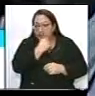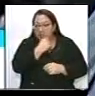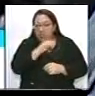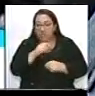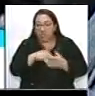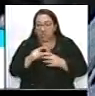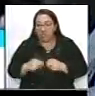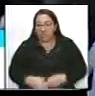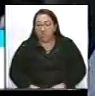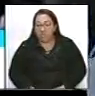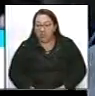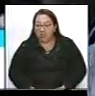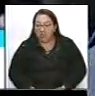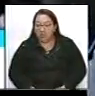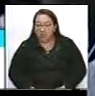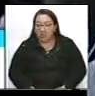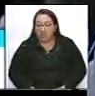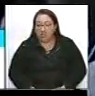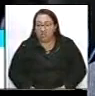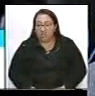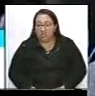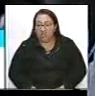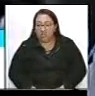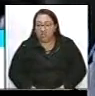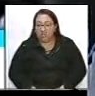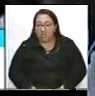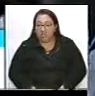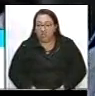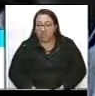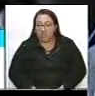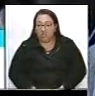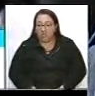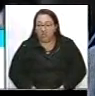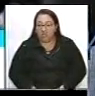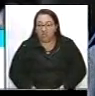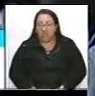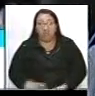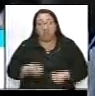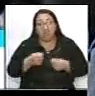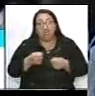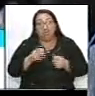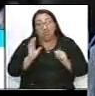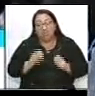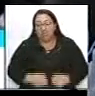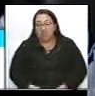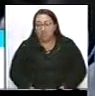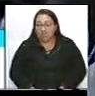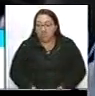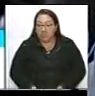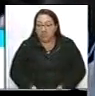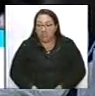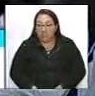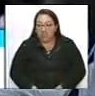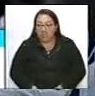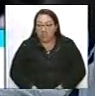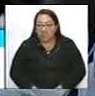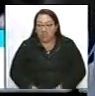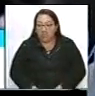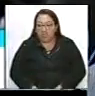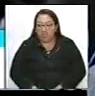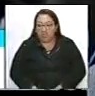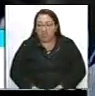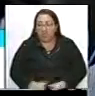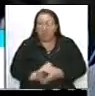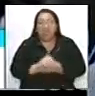que usted dice, que por el clima de crispación hay que suspenderlo. Yo no sé si es por presión, yo me imagino que es por presión del Ejecutivo y de su amigo Martín Vizcarra, de